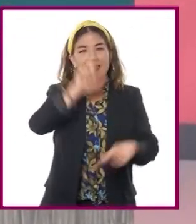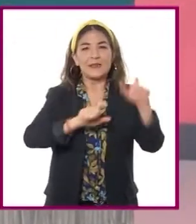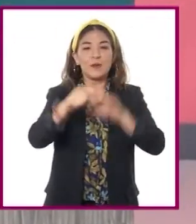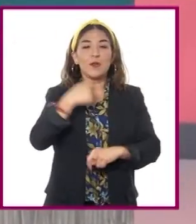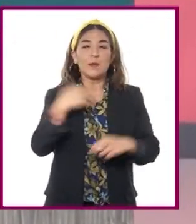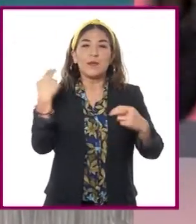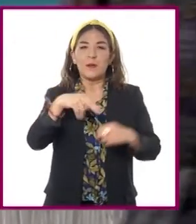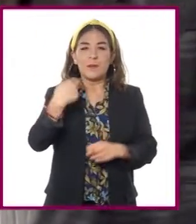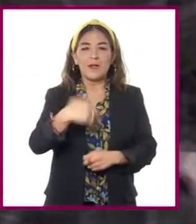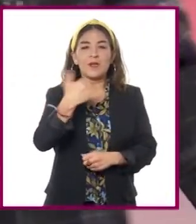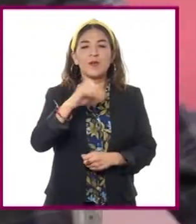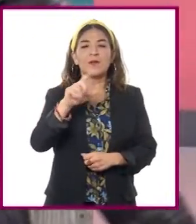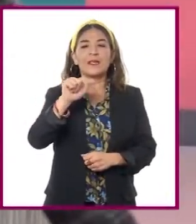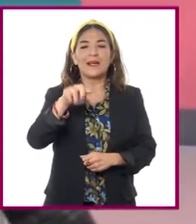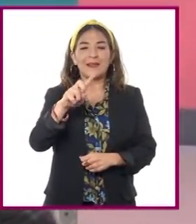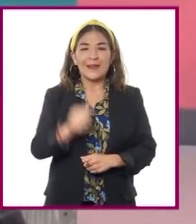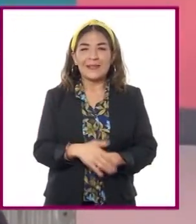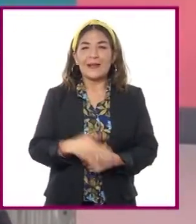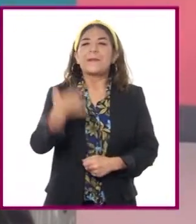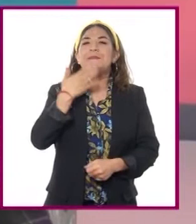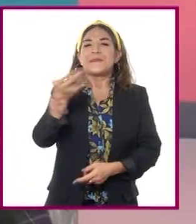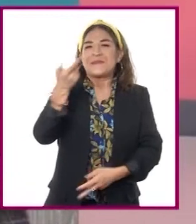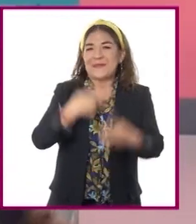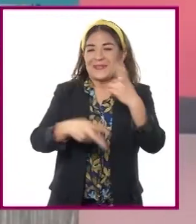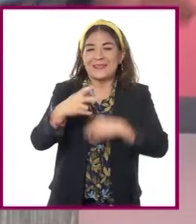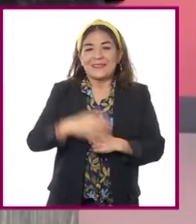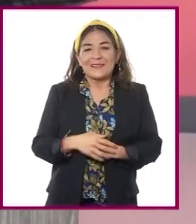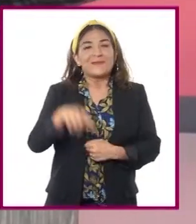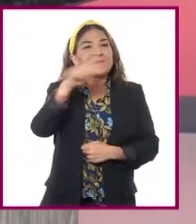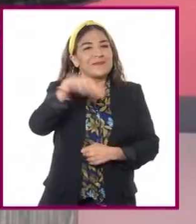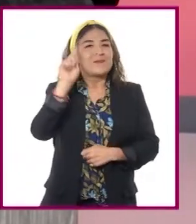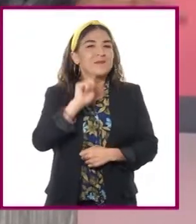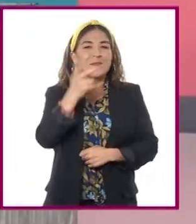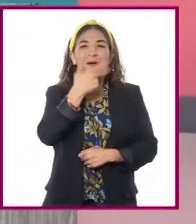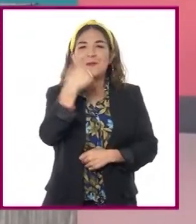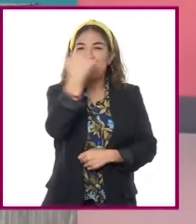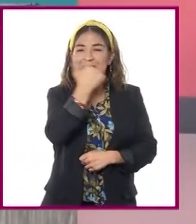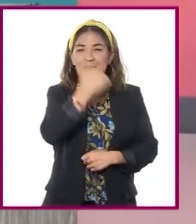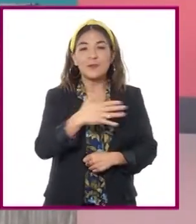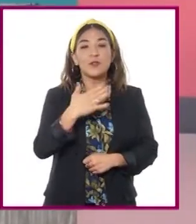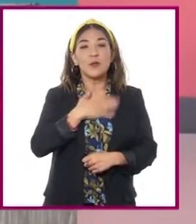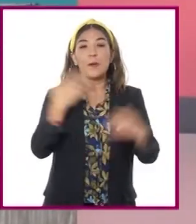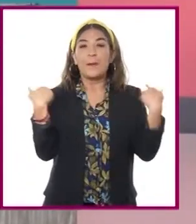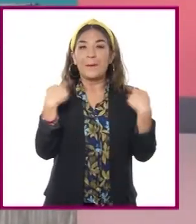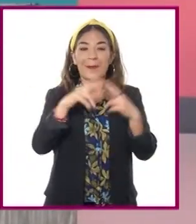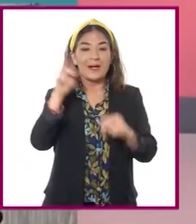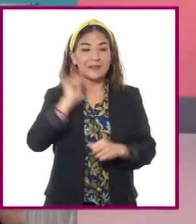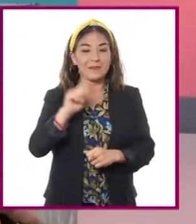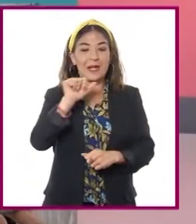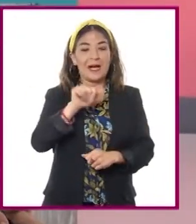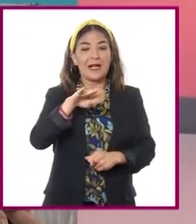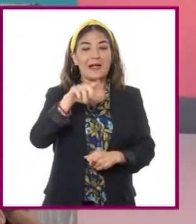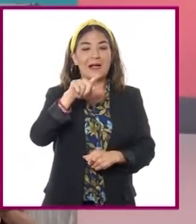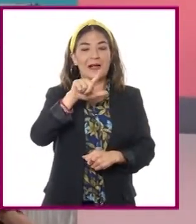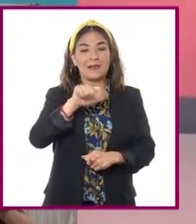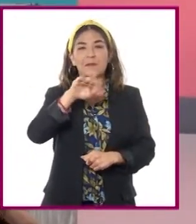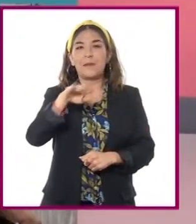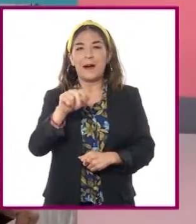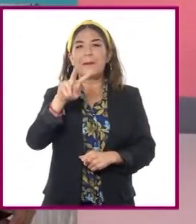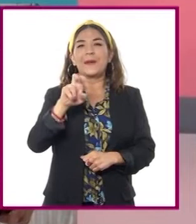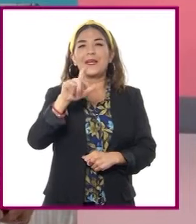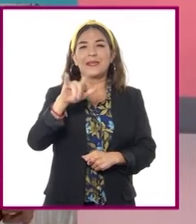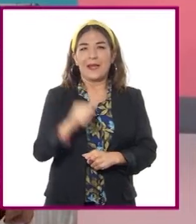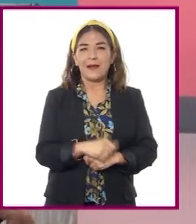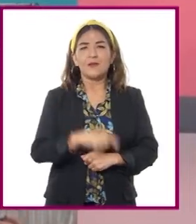Nava. Les damos la bienvenida, alumnas y alumnos. Yo soy la profesora Almabelia Lora Ángeles.